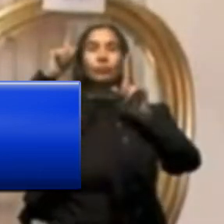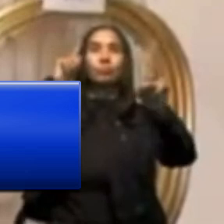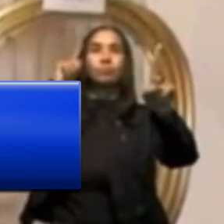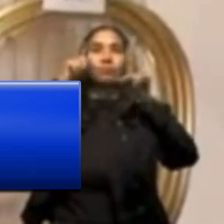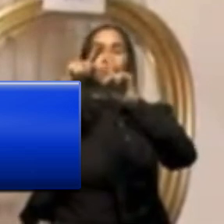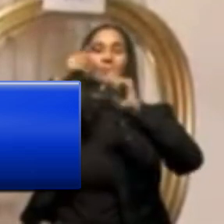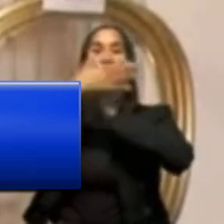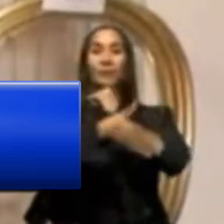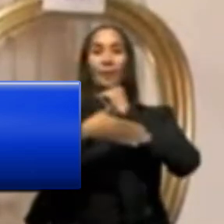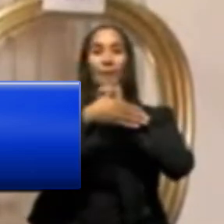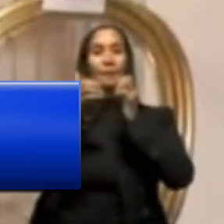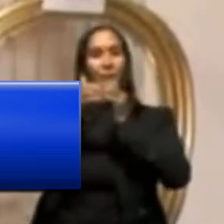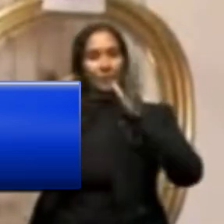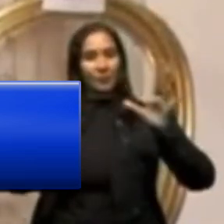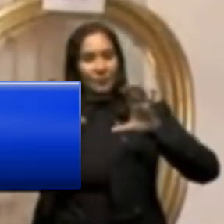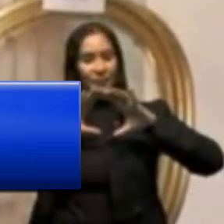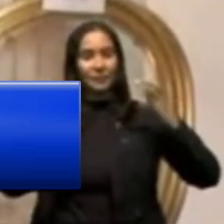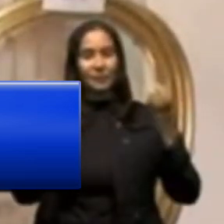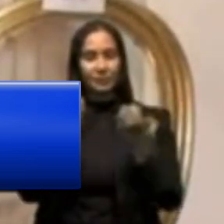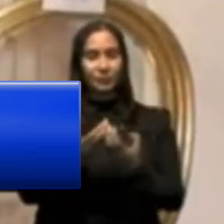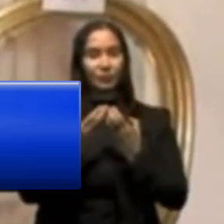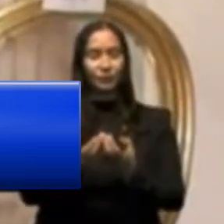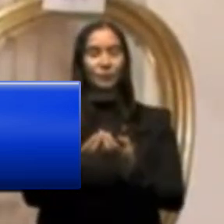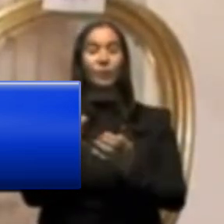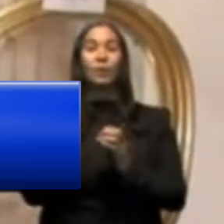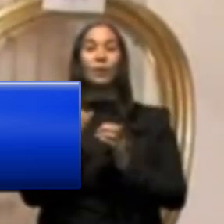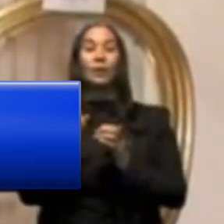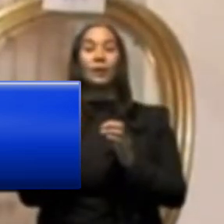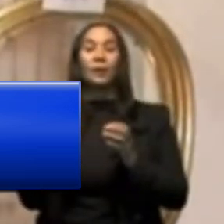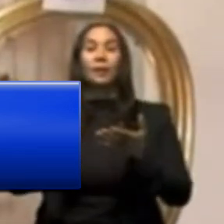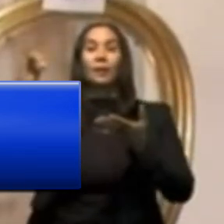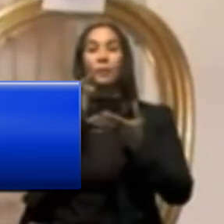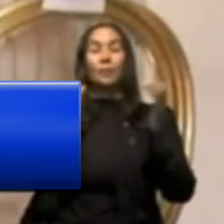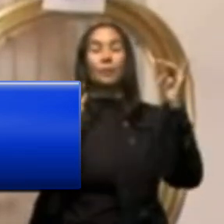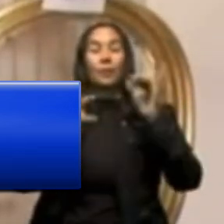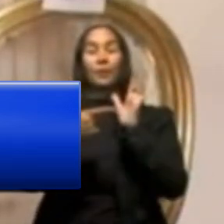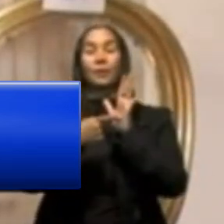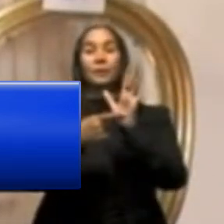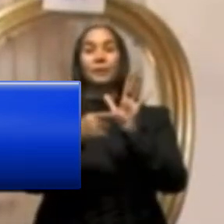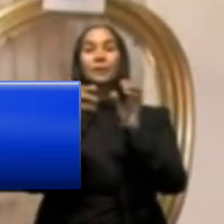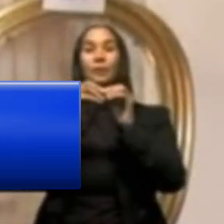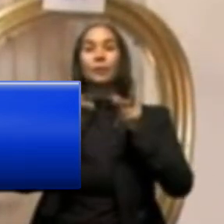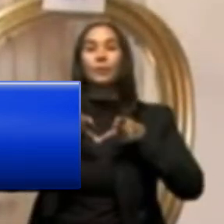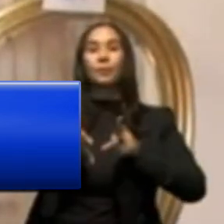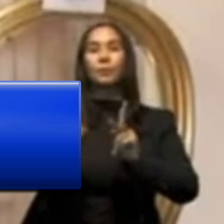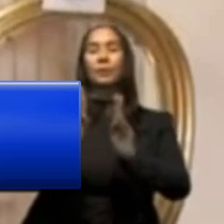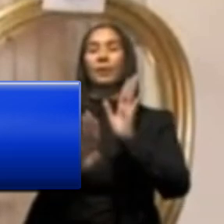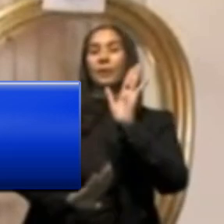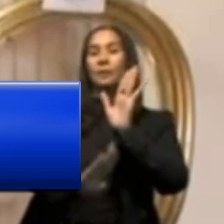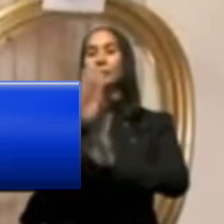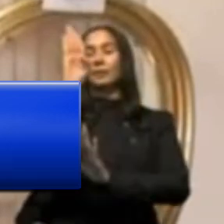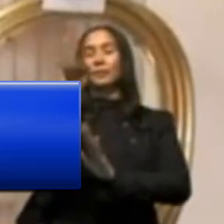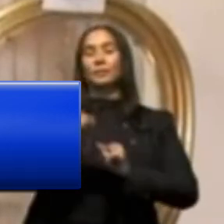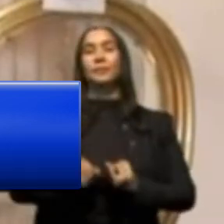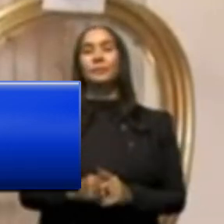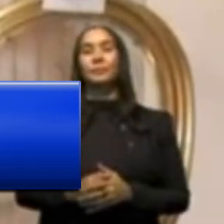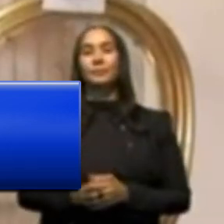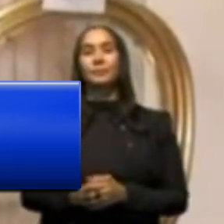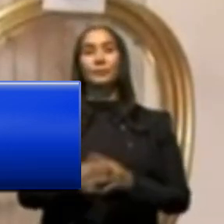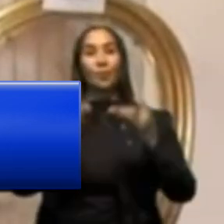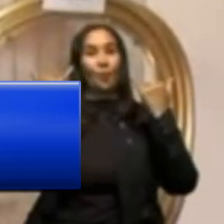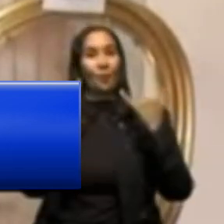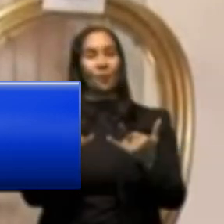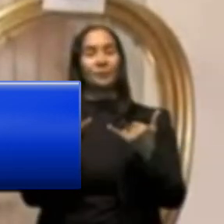de un país abierto al mundo donde cada vuelo representa una oportunidad de Progreso y de desarrollo